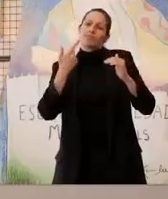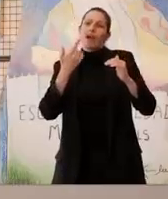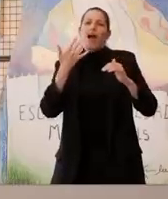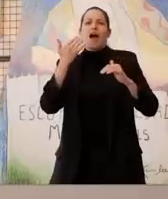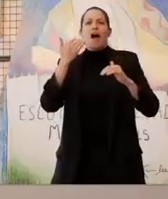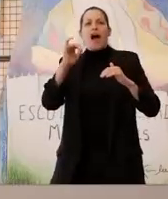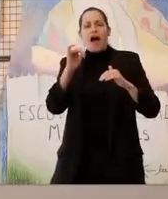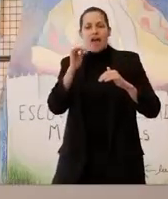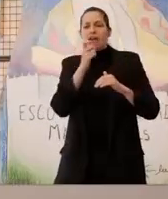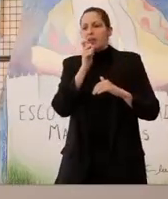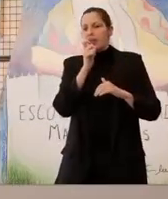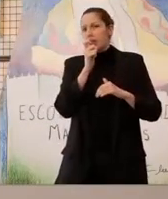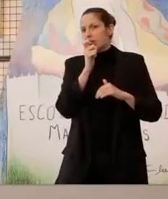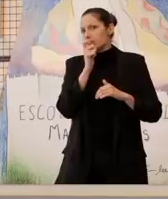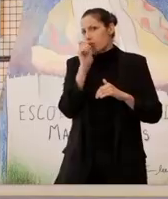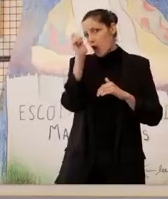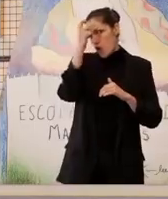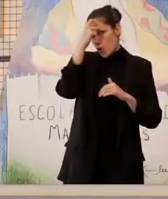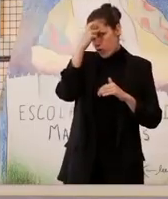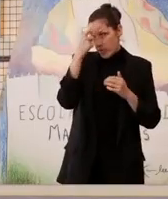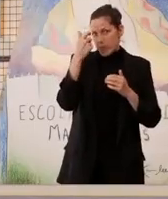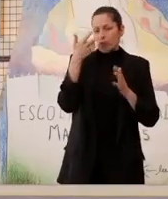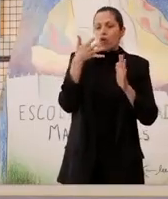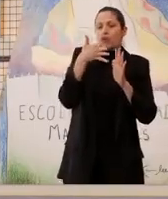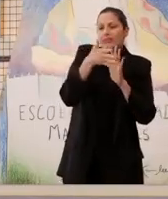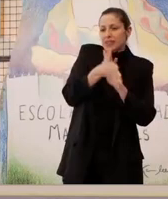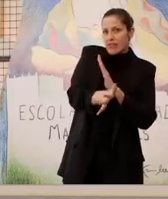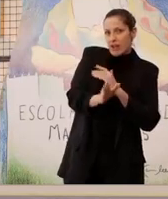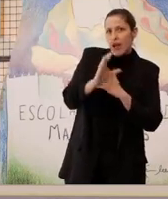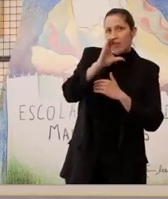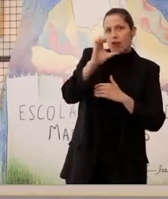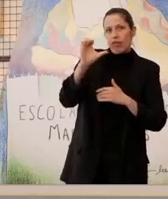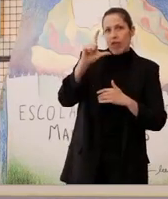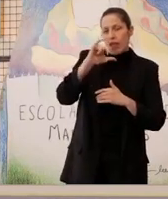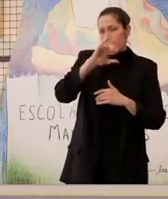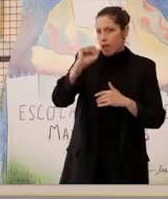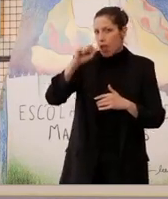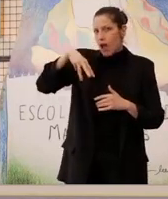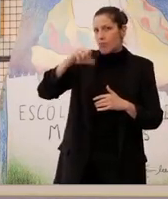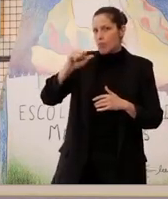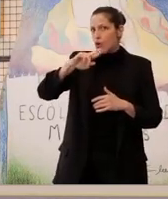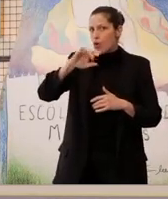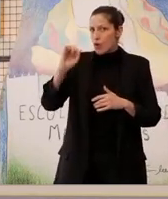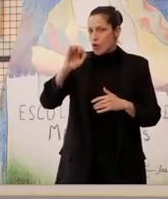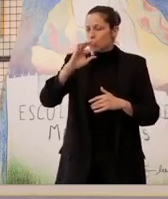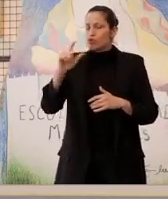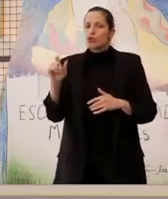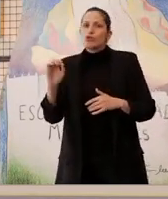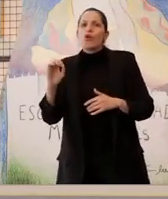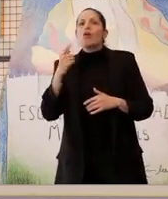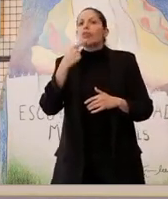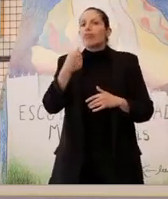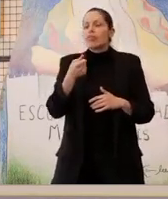Celia moros que tanto me gusta va a ser una vindicación que va a surgir bueno se va a escenificar